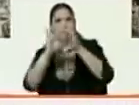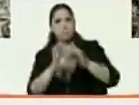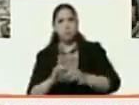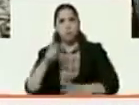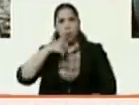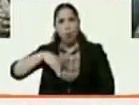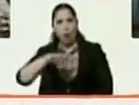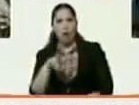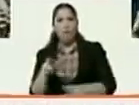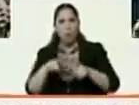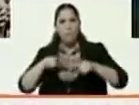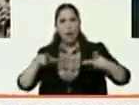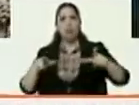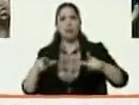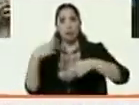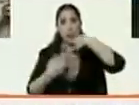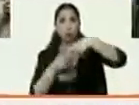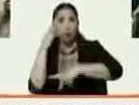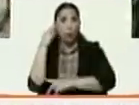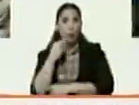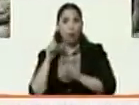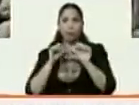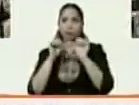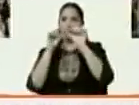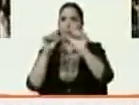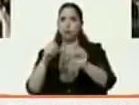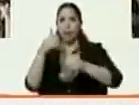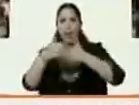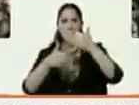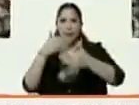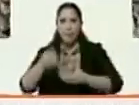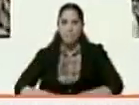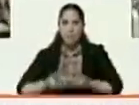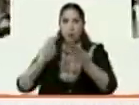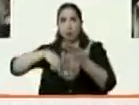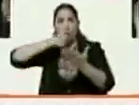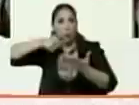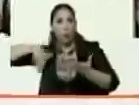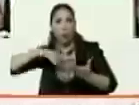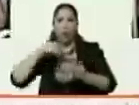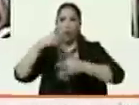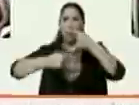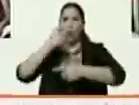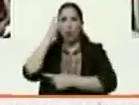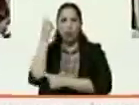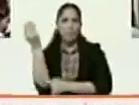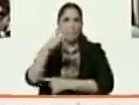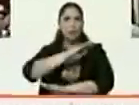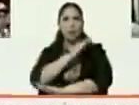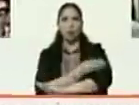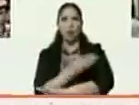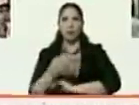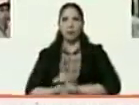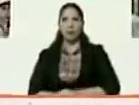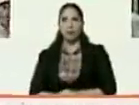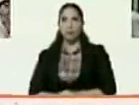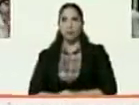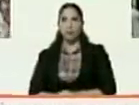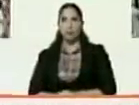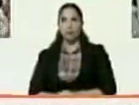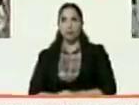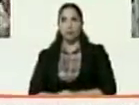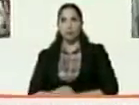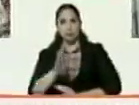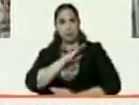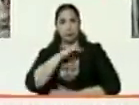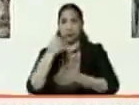la revolución bolivariana, para seguir adelante, para entregarle a nuestro pueblo cada día más poder, para hacer que